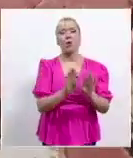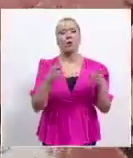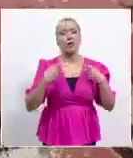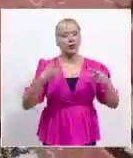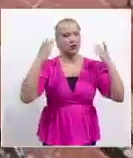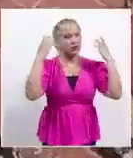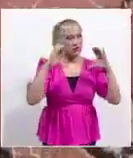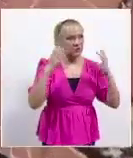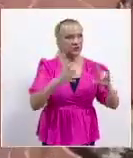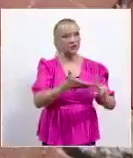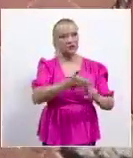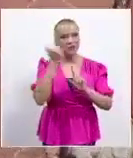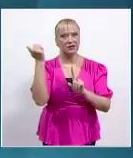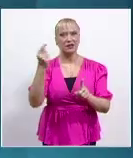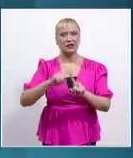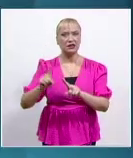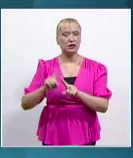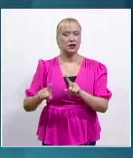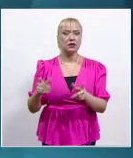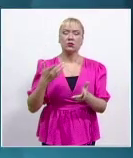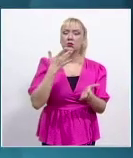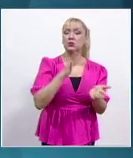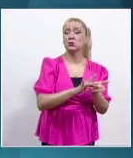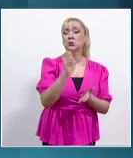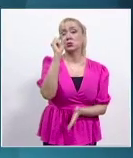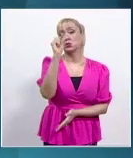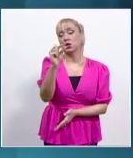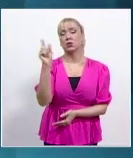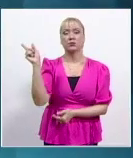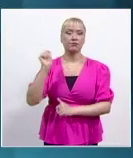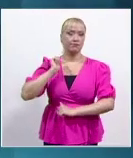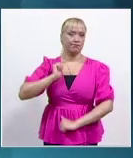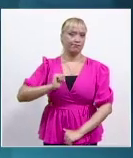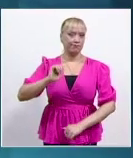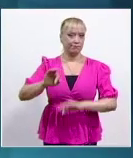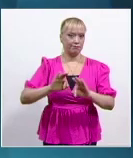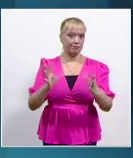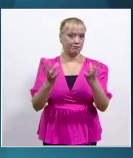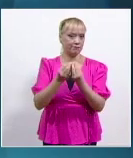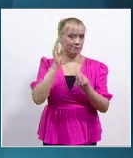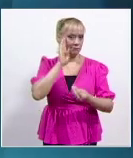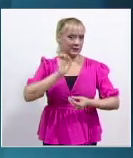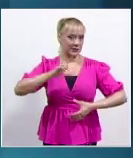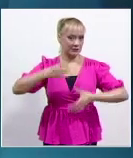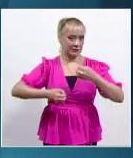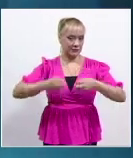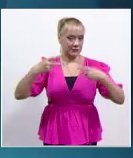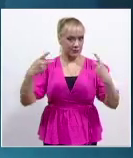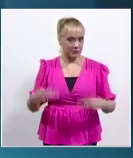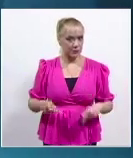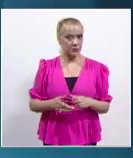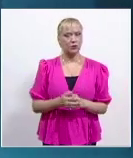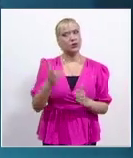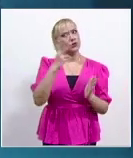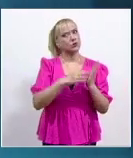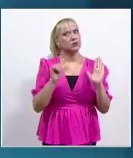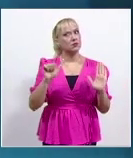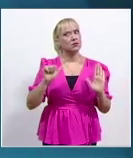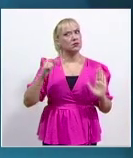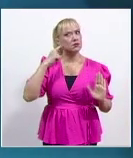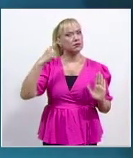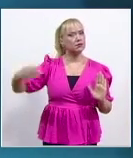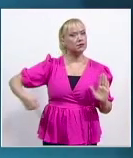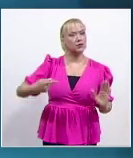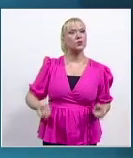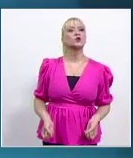federal, señaló Nelly Montealegre, secretaria de Estudio y Cuenta de la Suprema Corte. En 2016 todavía me preguntaban cuántos casos